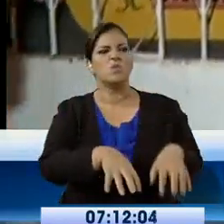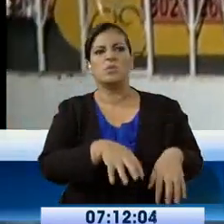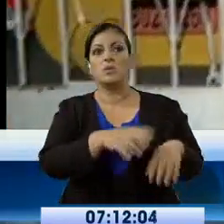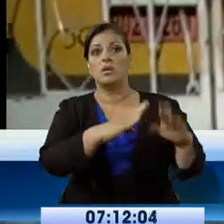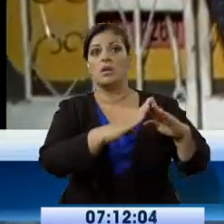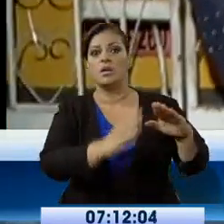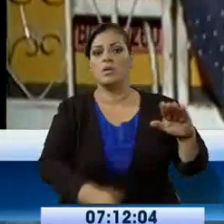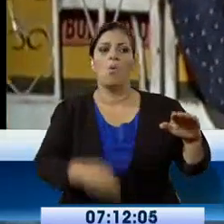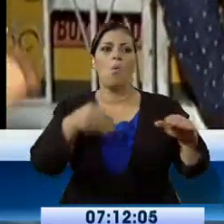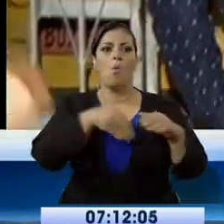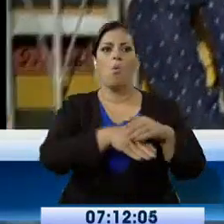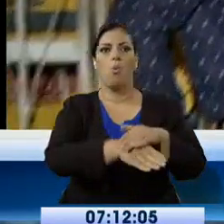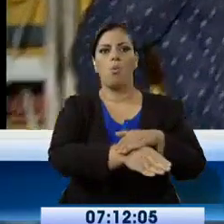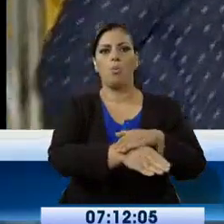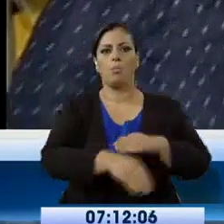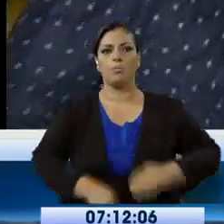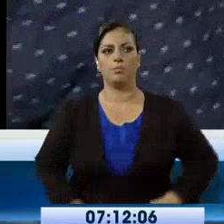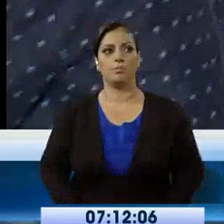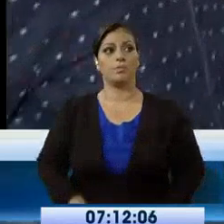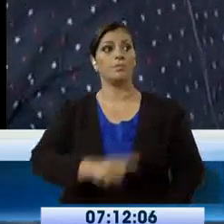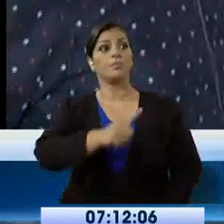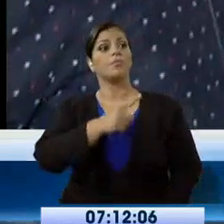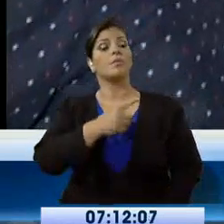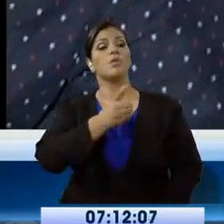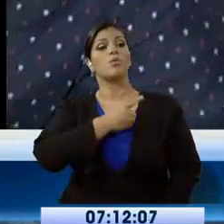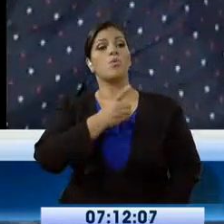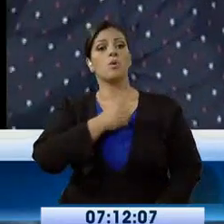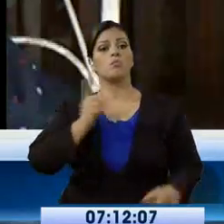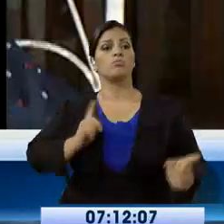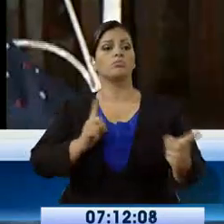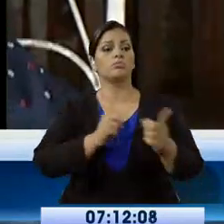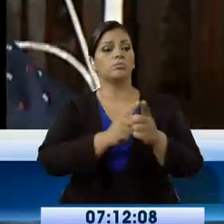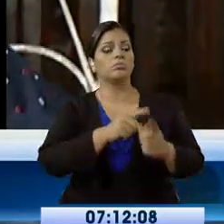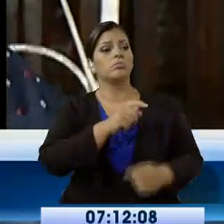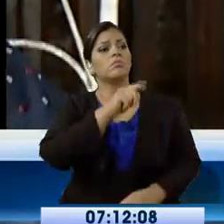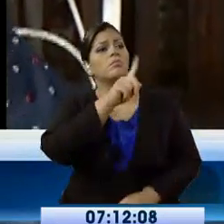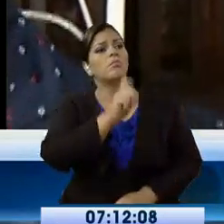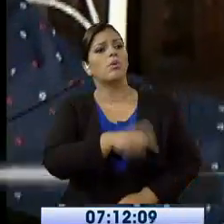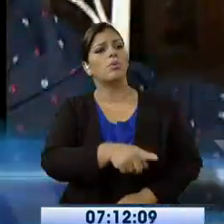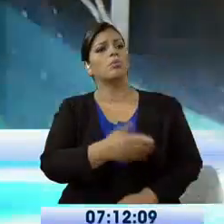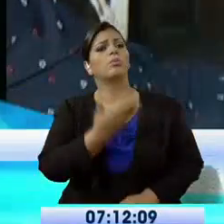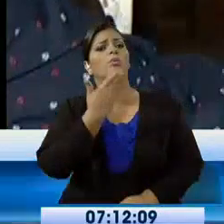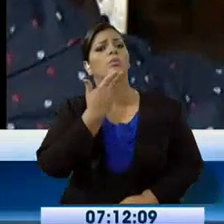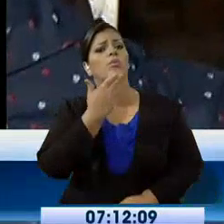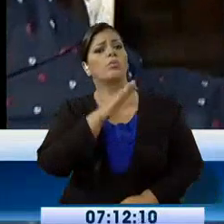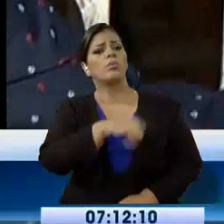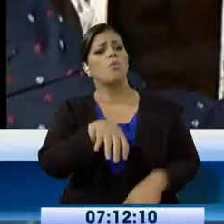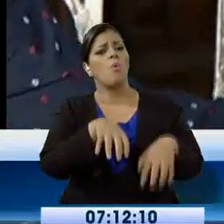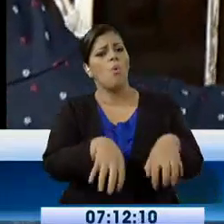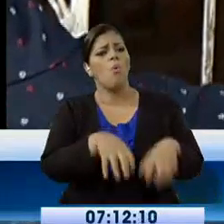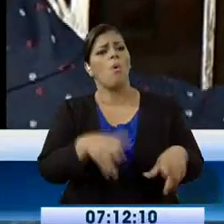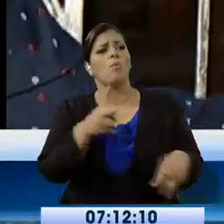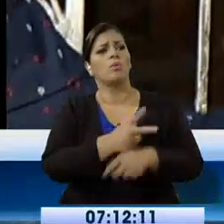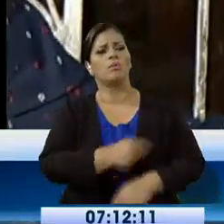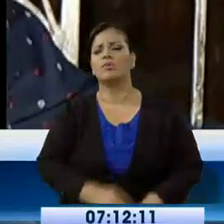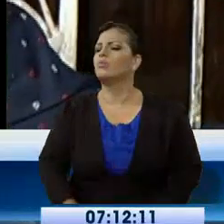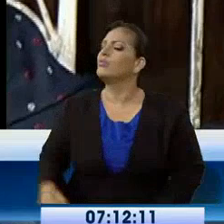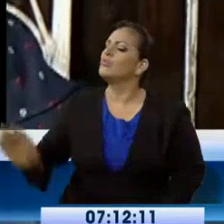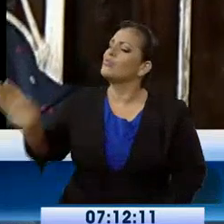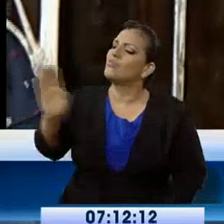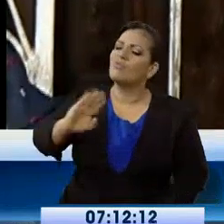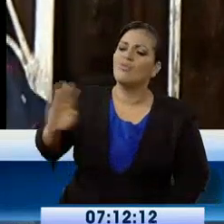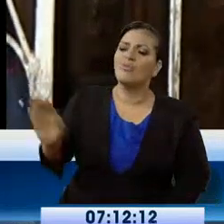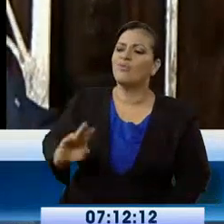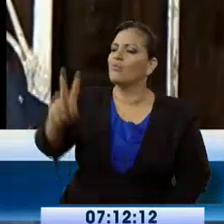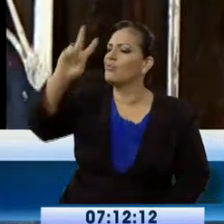los responsables de la mascota y esto fue lo que nos dijeron. Si yo no tengo perros aquí que no sean tan... Esta gente no me pueden ver porque